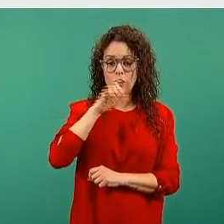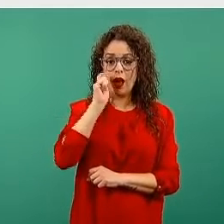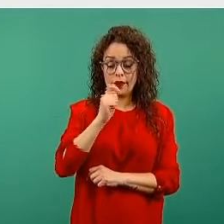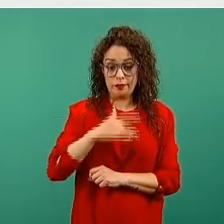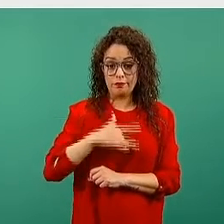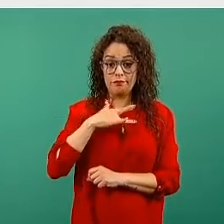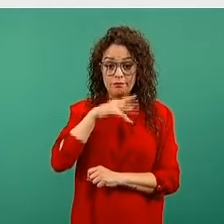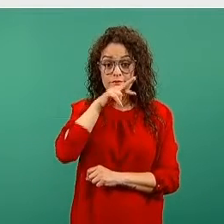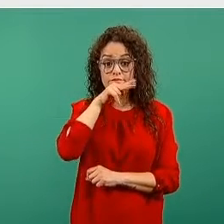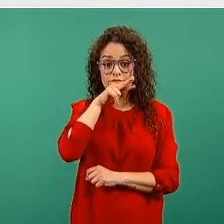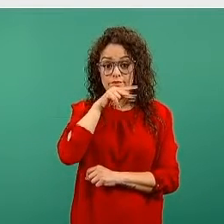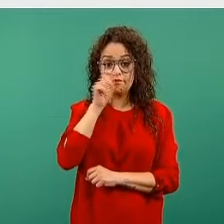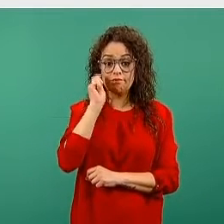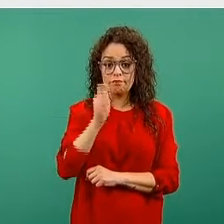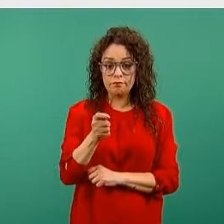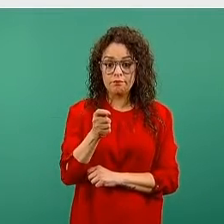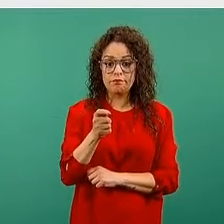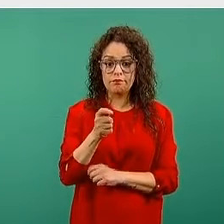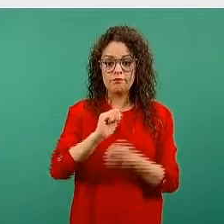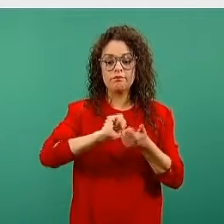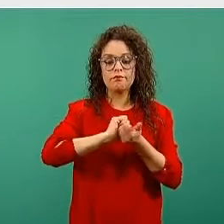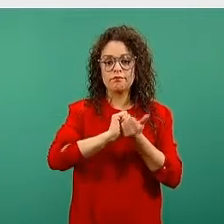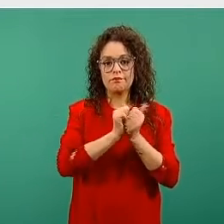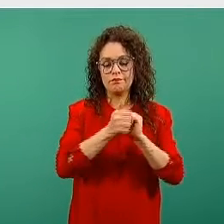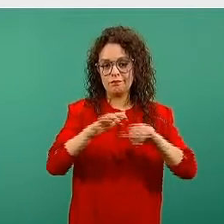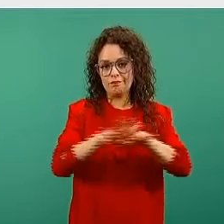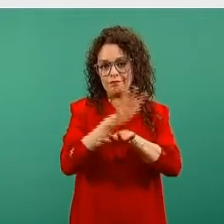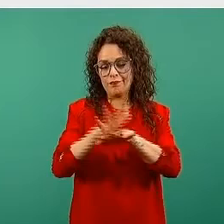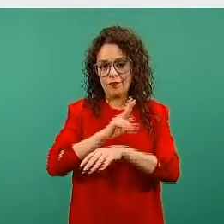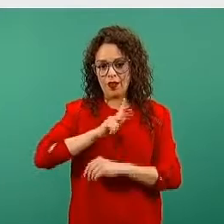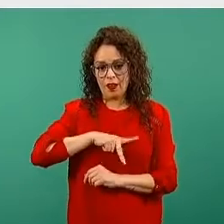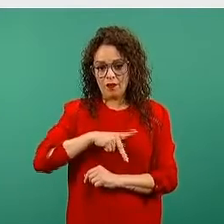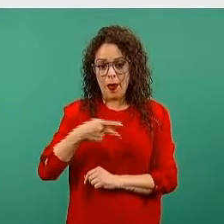preocupación que se han identificado en México, pero de un total de